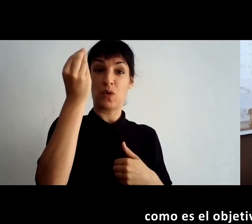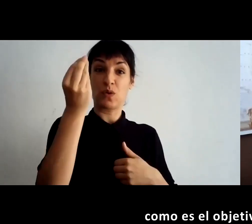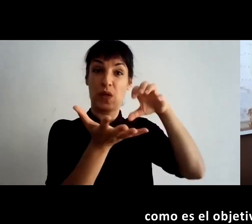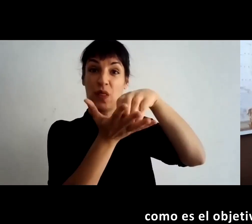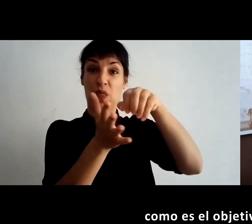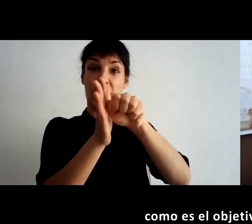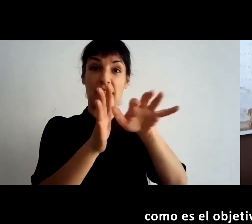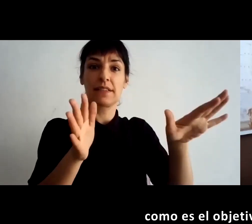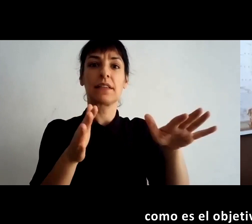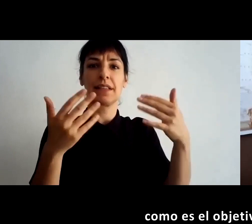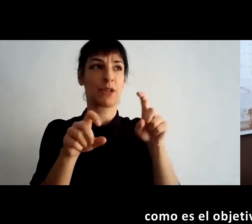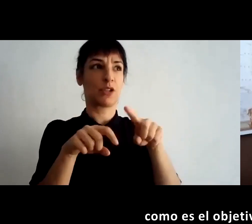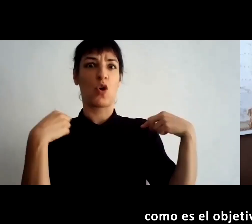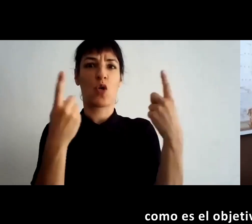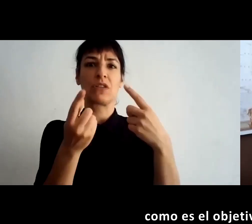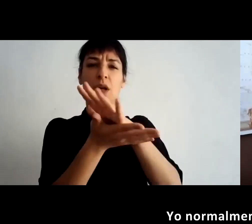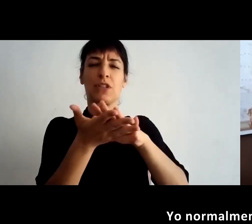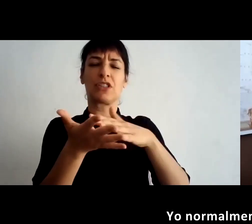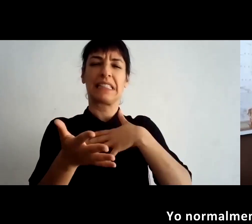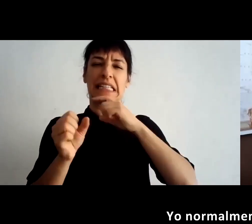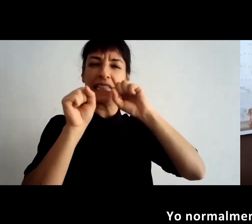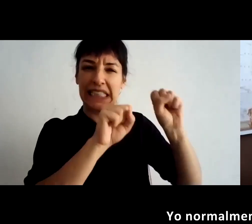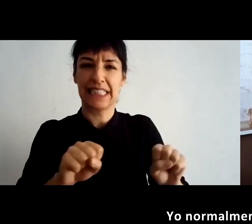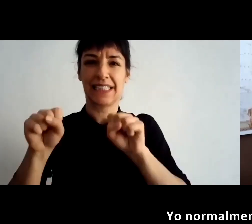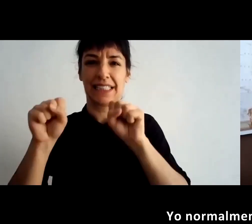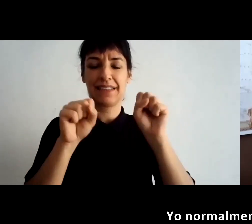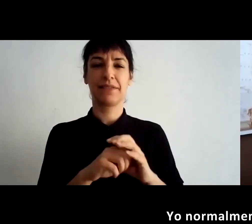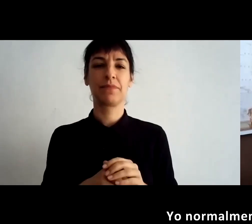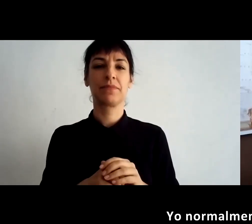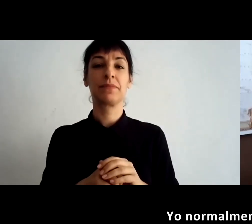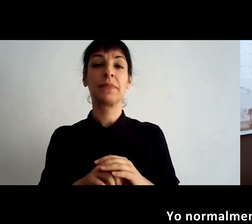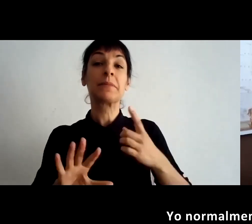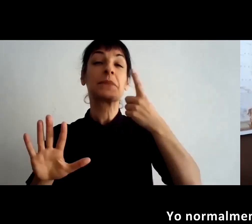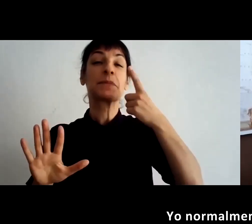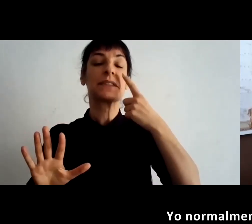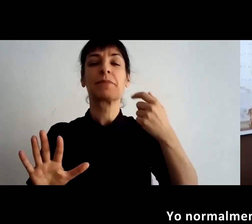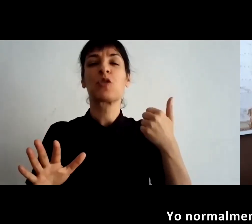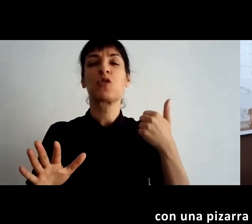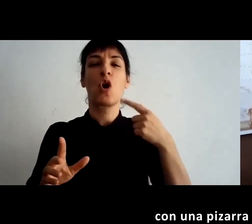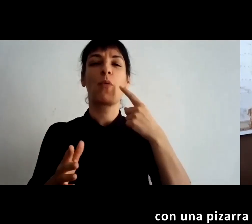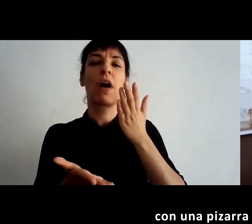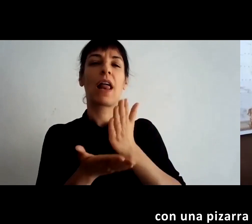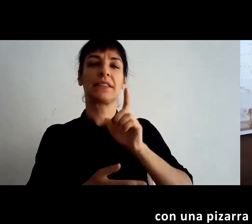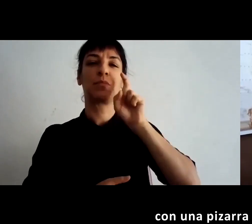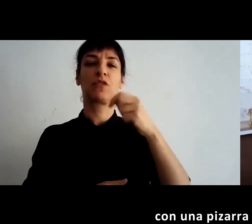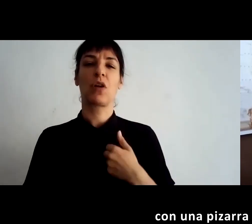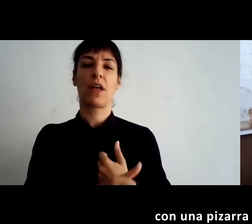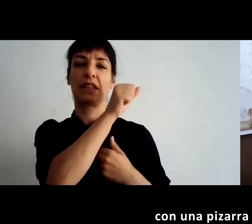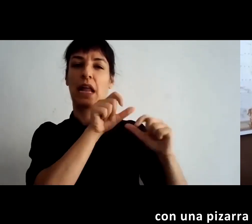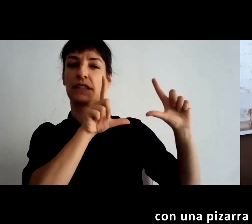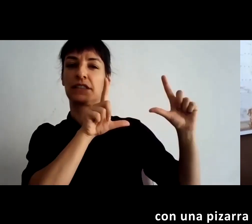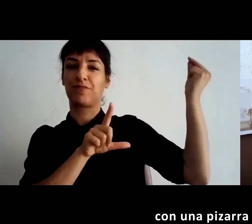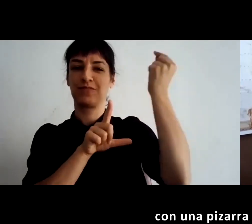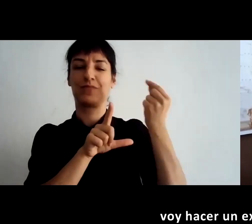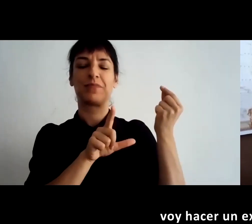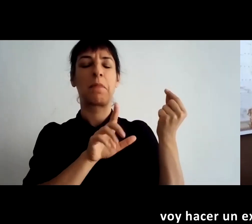centro y de todos los que estamos aquí. Yo normalmente estaría haciendo una clase con una pizarra aquí detrás, pero bueno, voy a